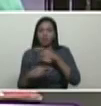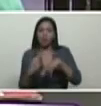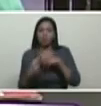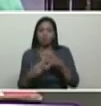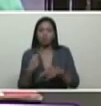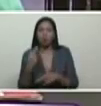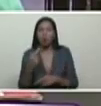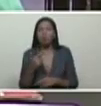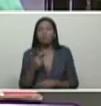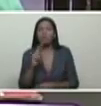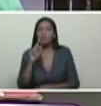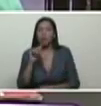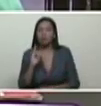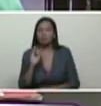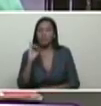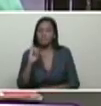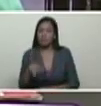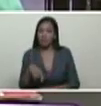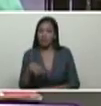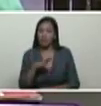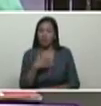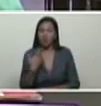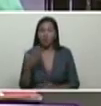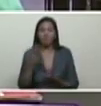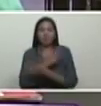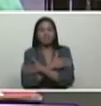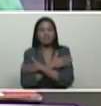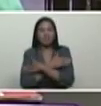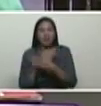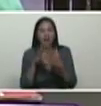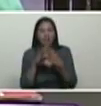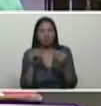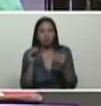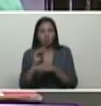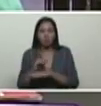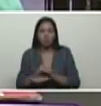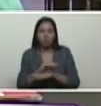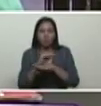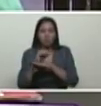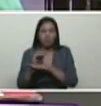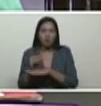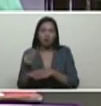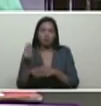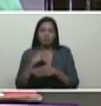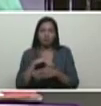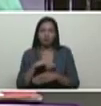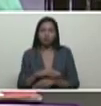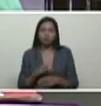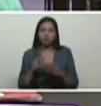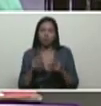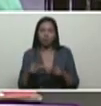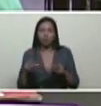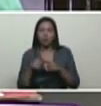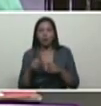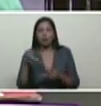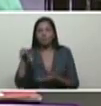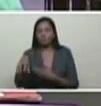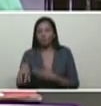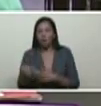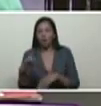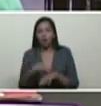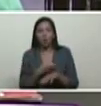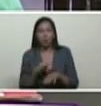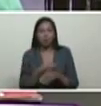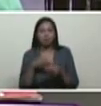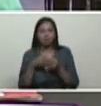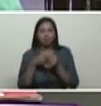Bolivariana. Y quiero felicitar también a los compañeros protectores y a las protectoras de los estados que gobierna la